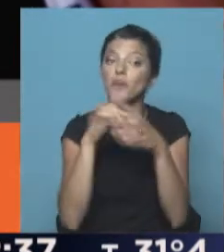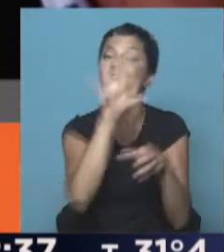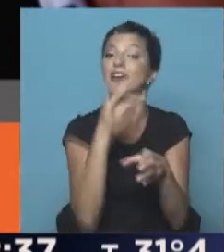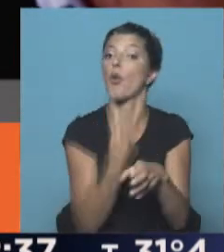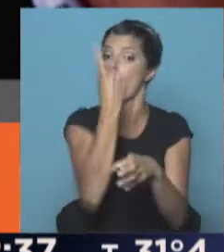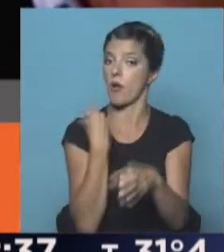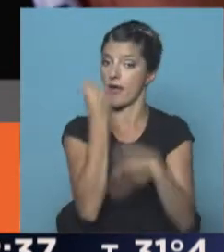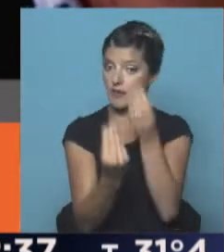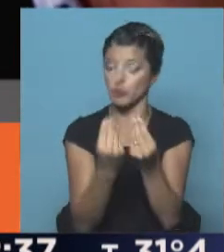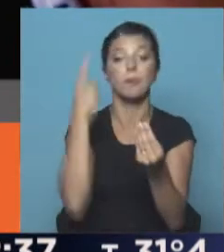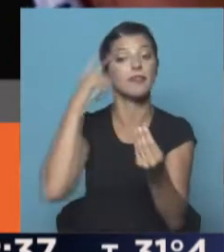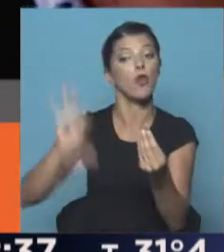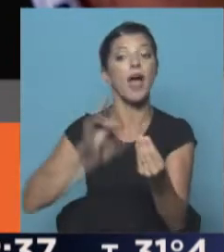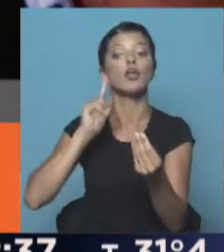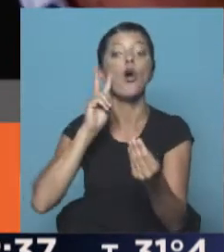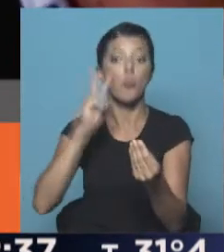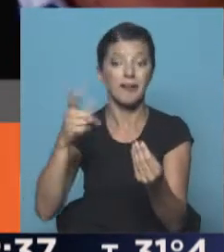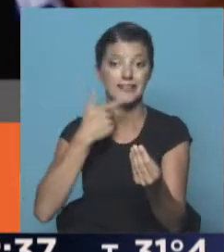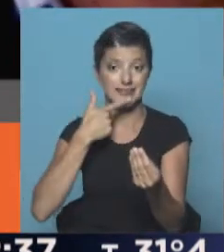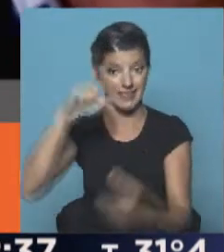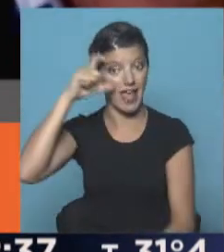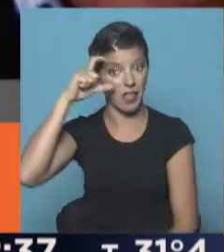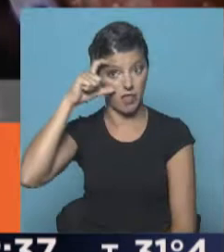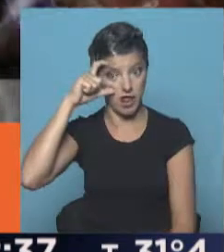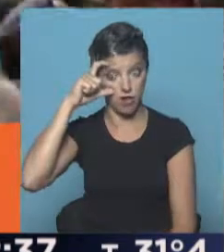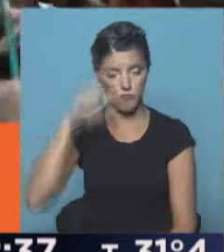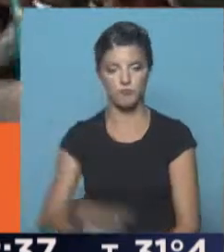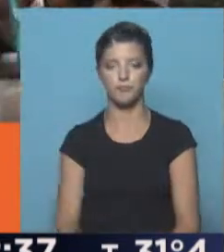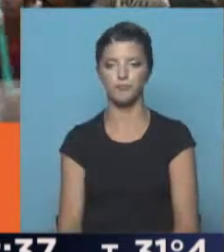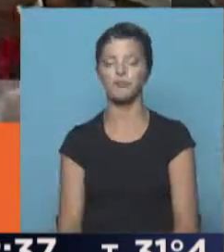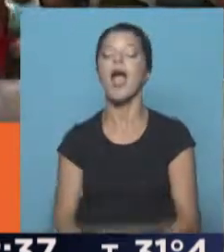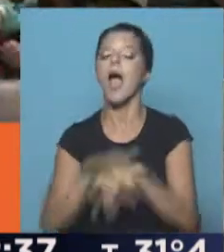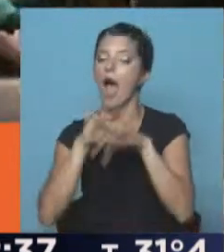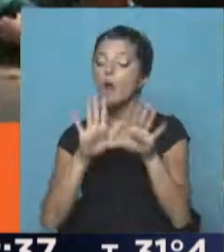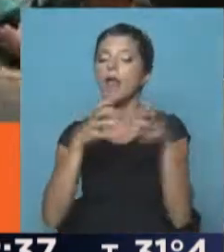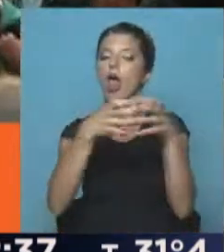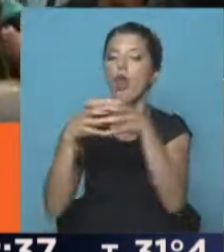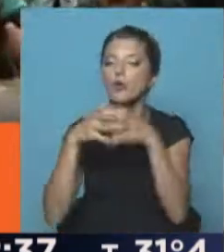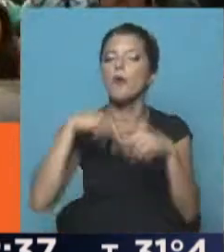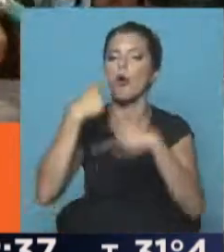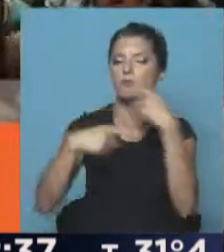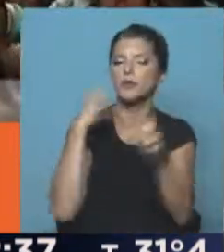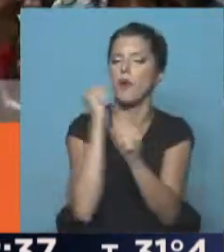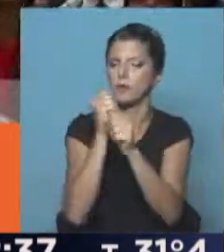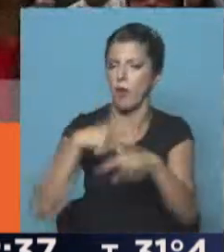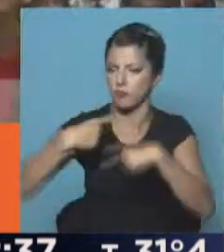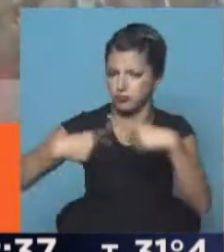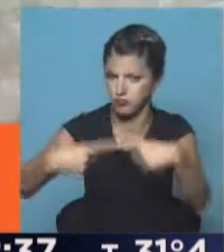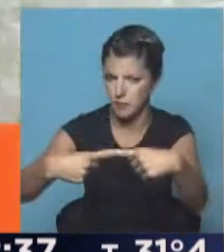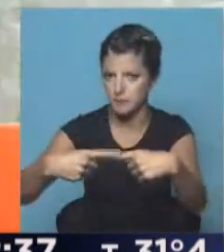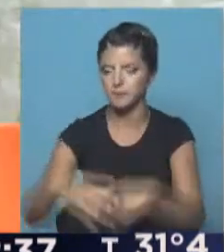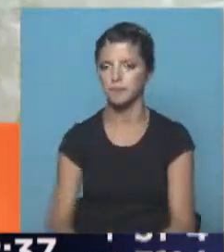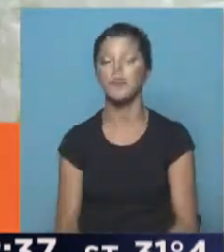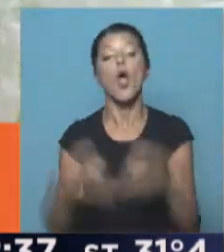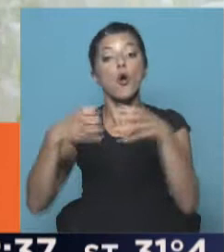enero de 2017 sin embargo las agrupaciones siguen con su plan de trabajo el